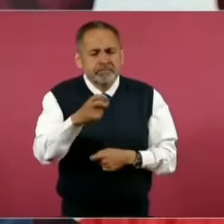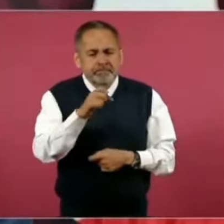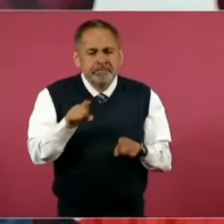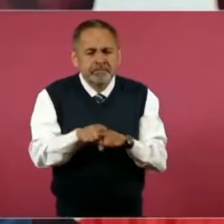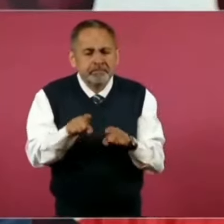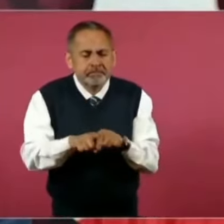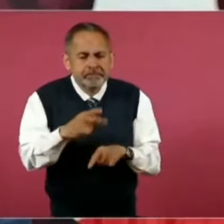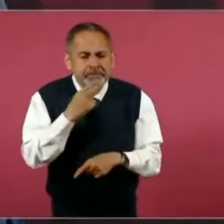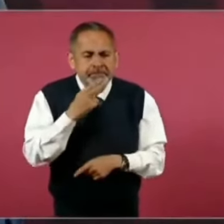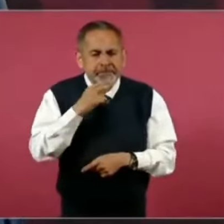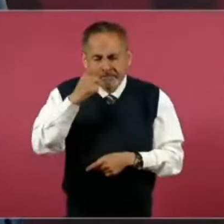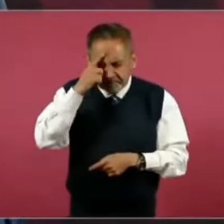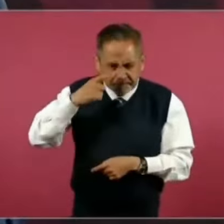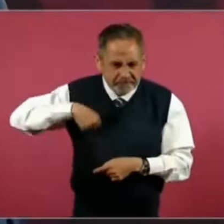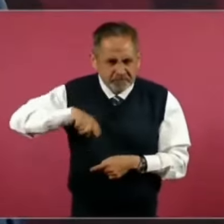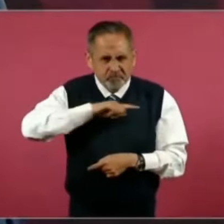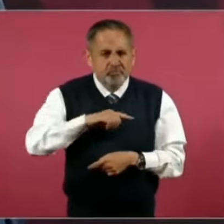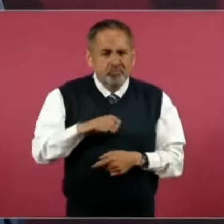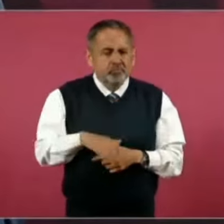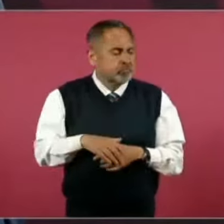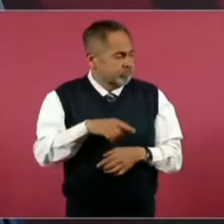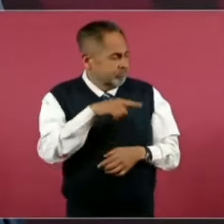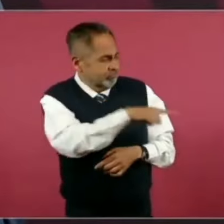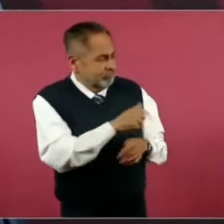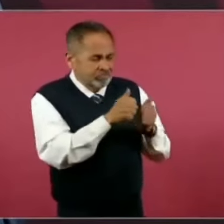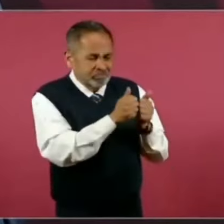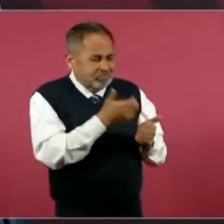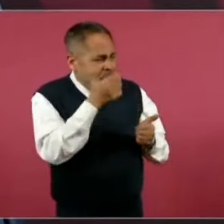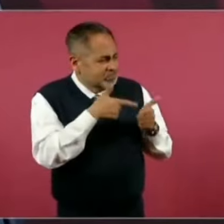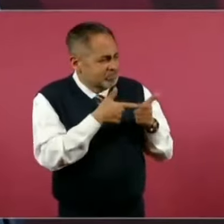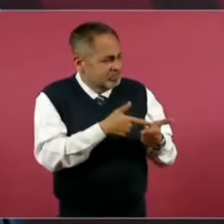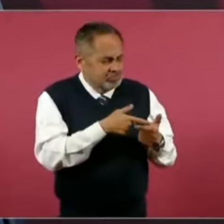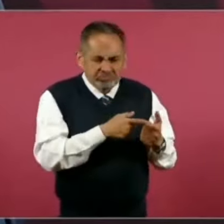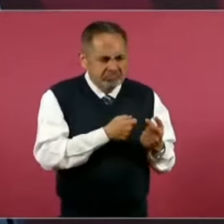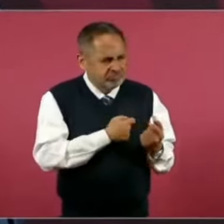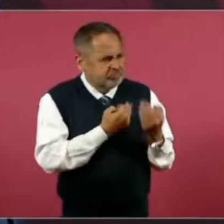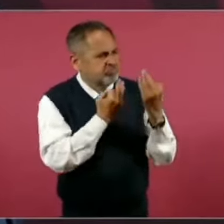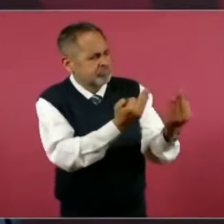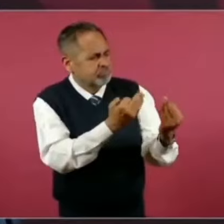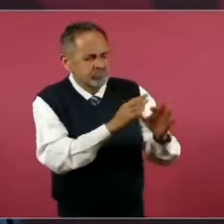permite enfrentar a los conservadores, nos da facilidad.